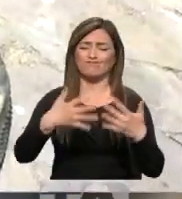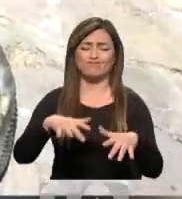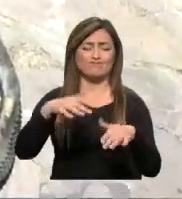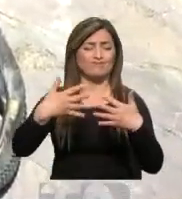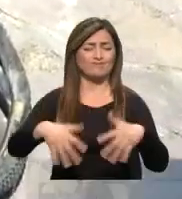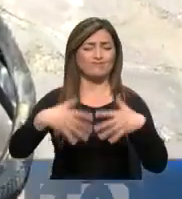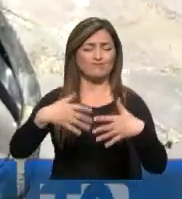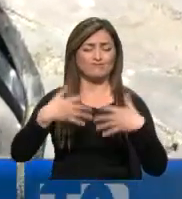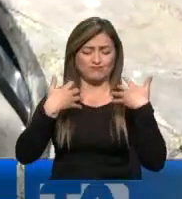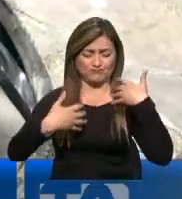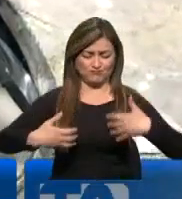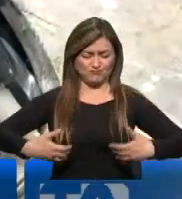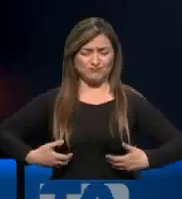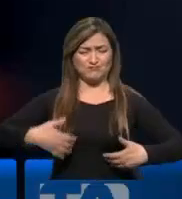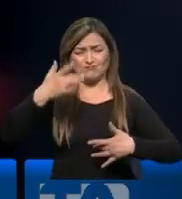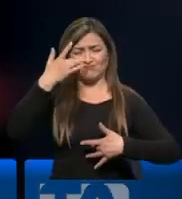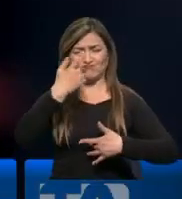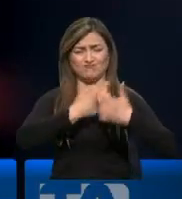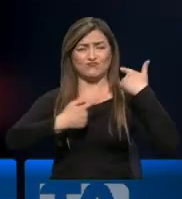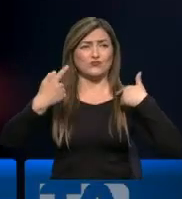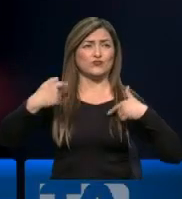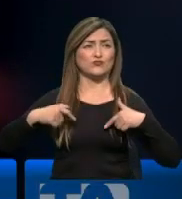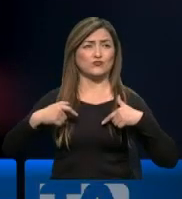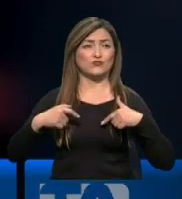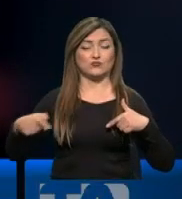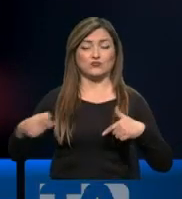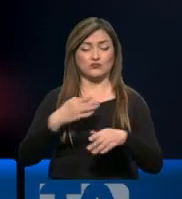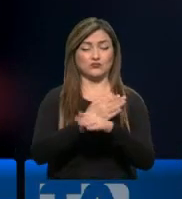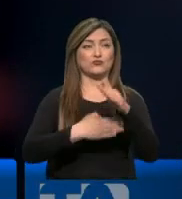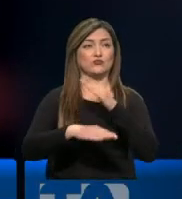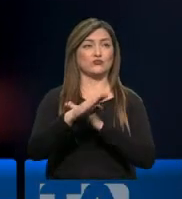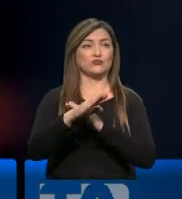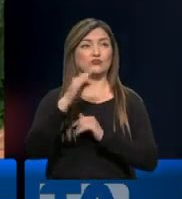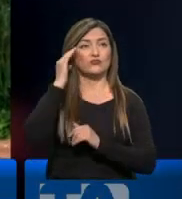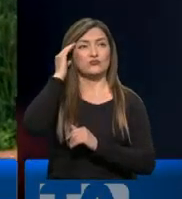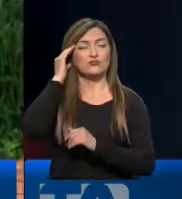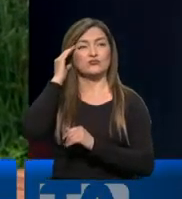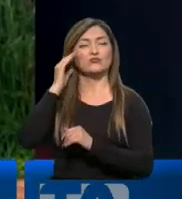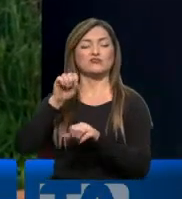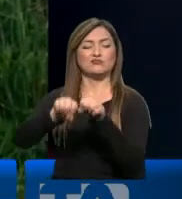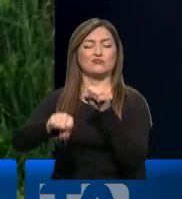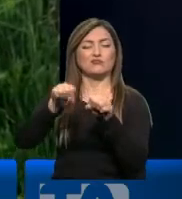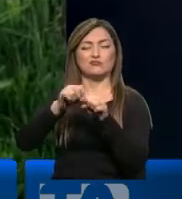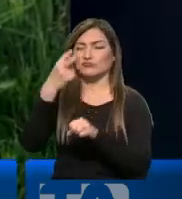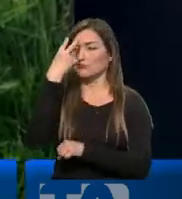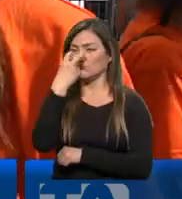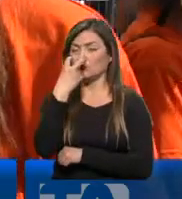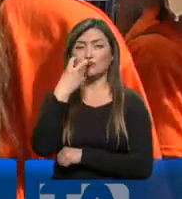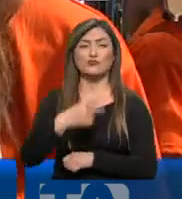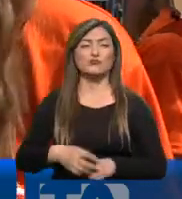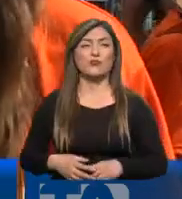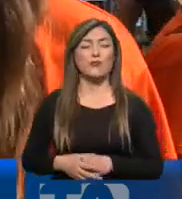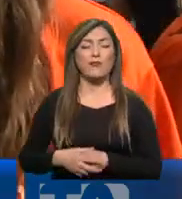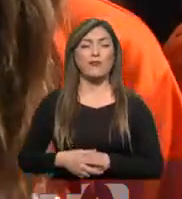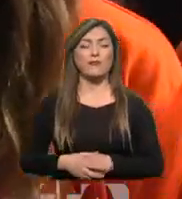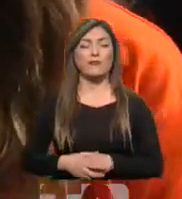lesiones en distintas partes del cuerpo a Felipe, lo dejó inválido, daños en el cerebro y quedó ciego definitivamente.